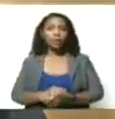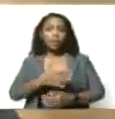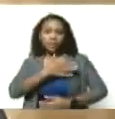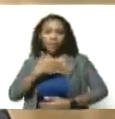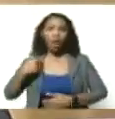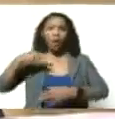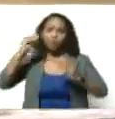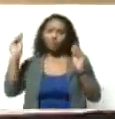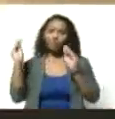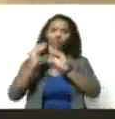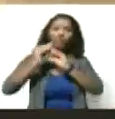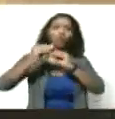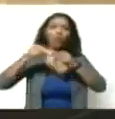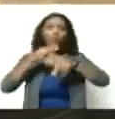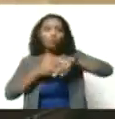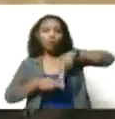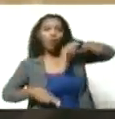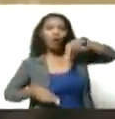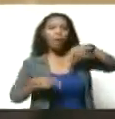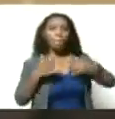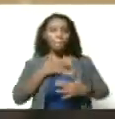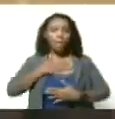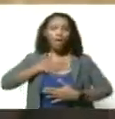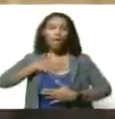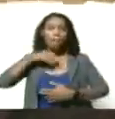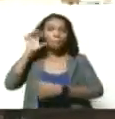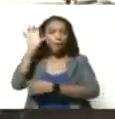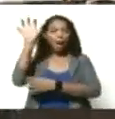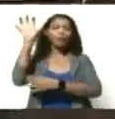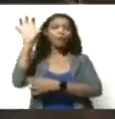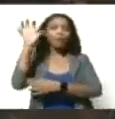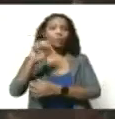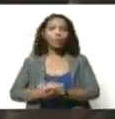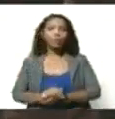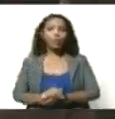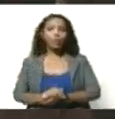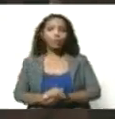deseo besarte desnuda en mi patria